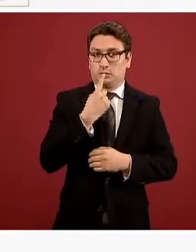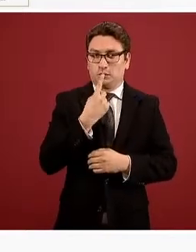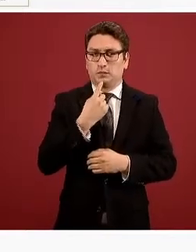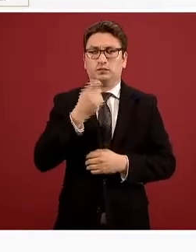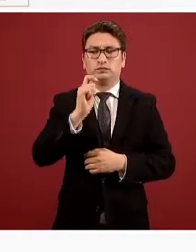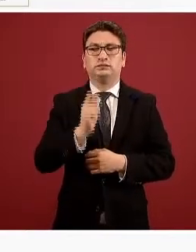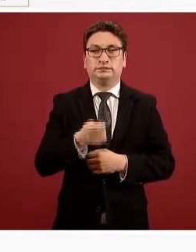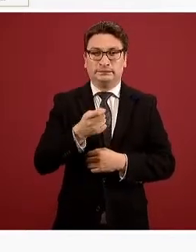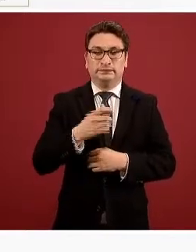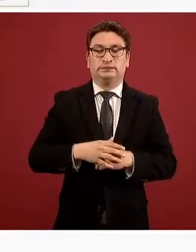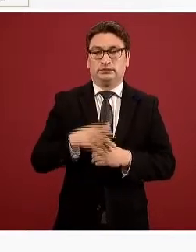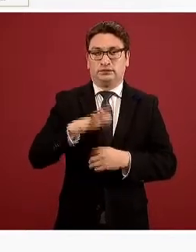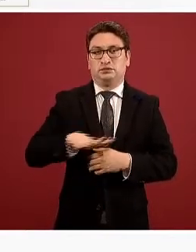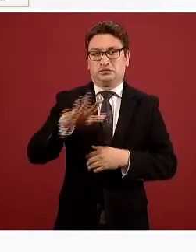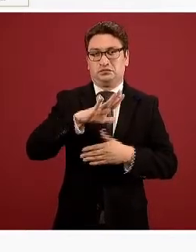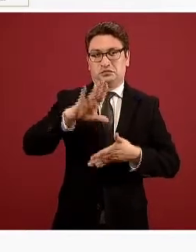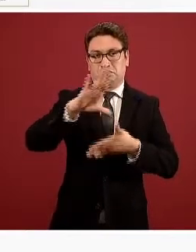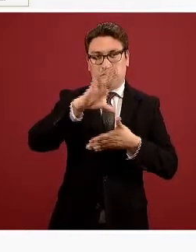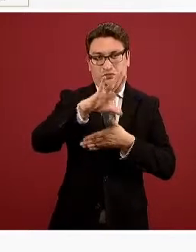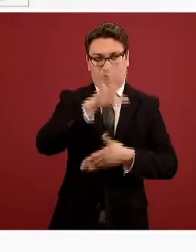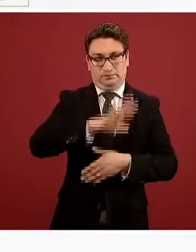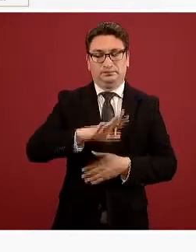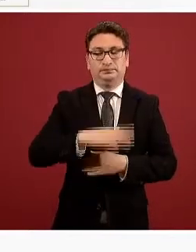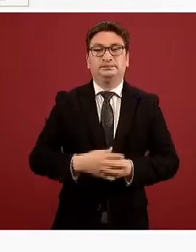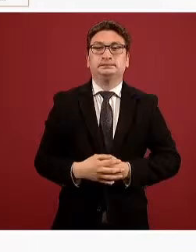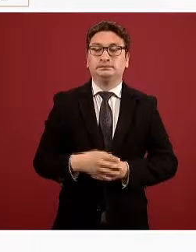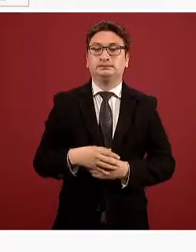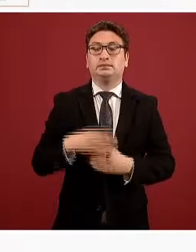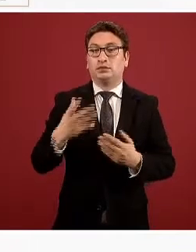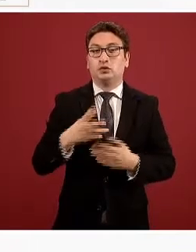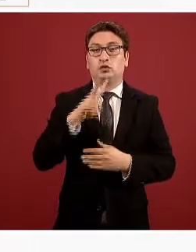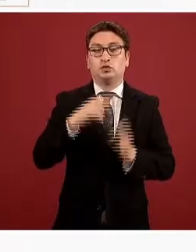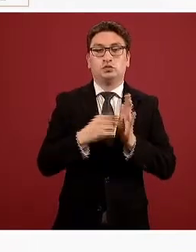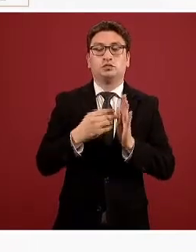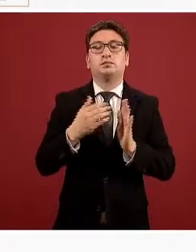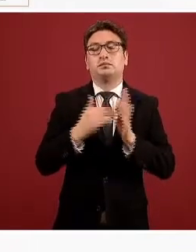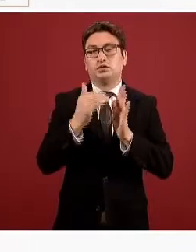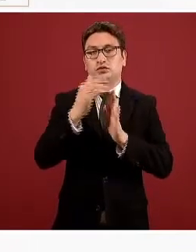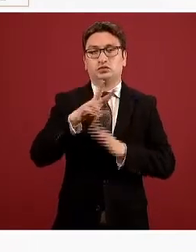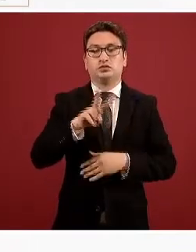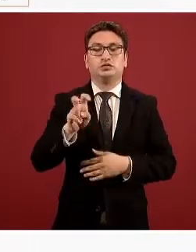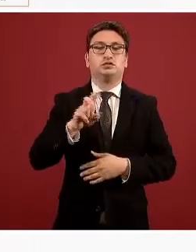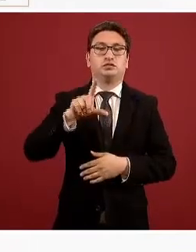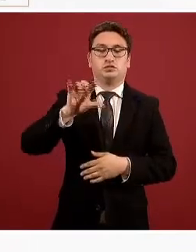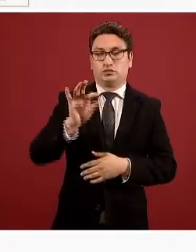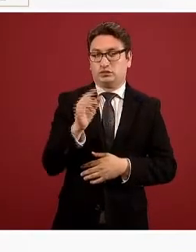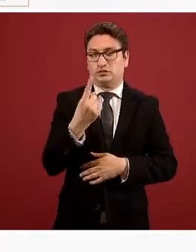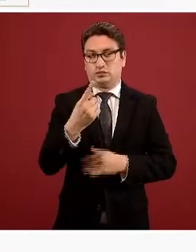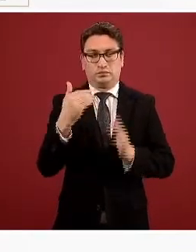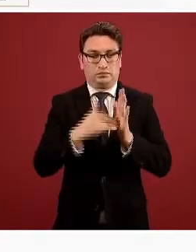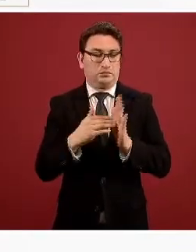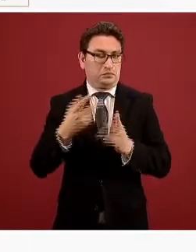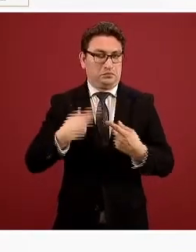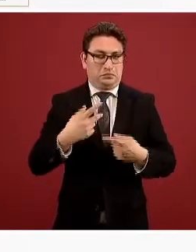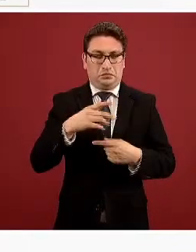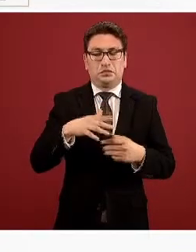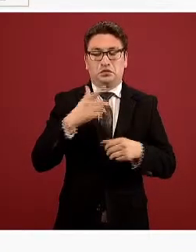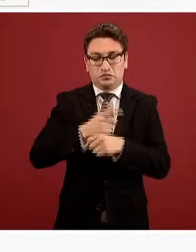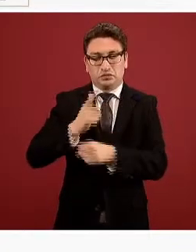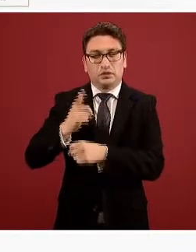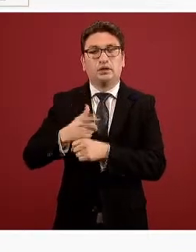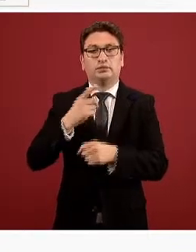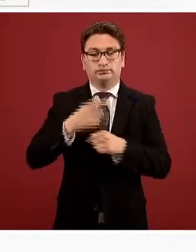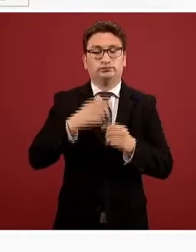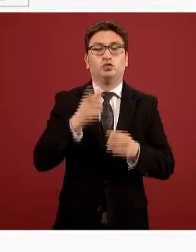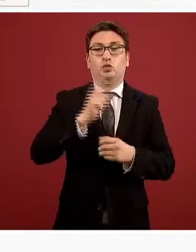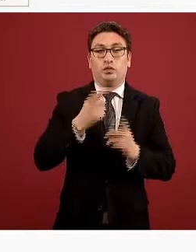está lo que ocurre en nuestro continente, en América. Más de 2.241.000 casos se han acumulado desde el inicio de la